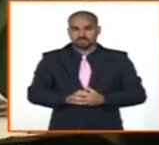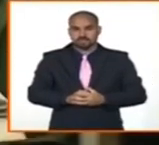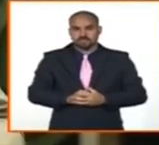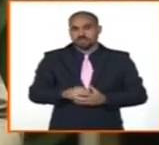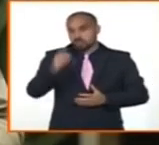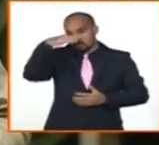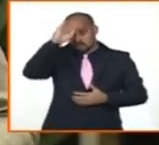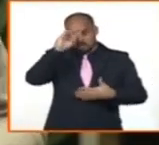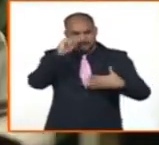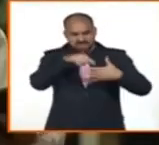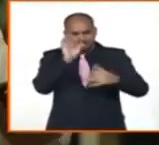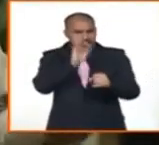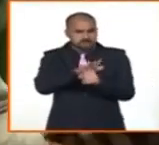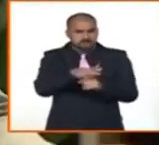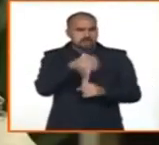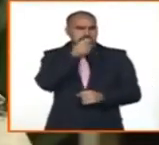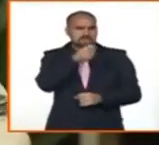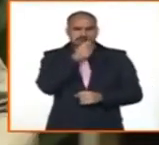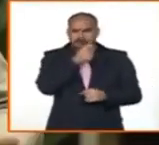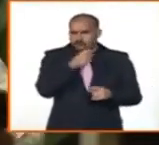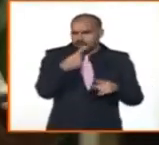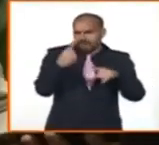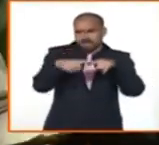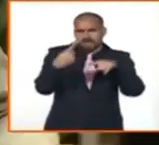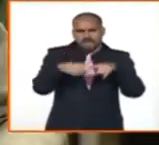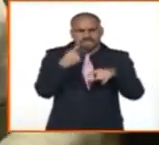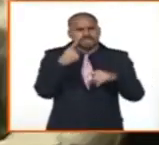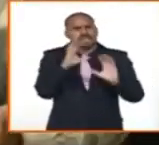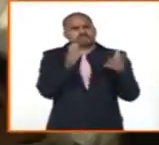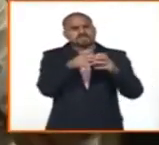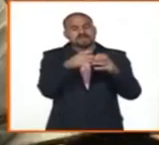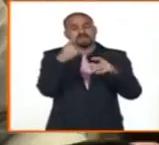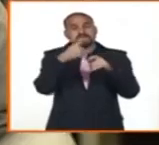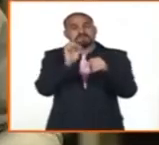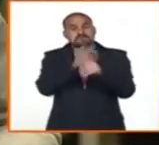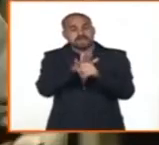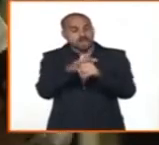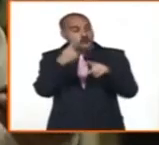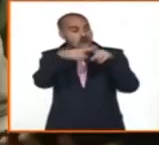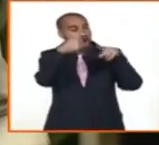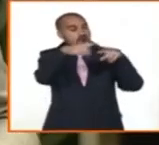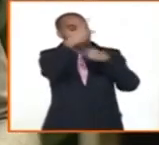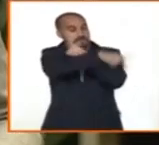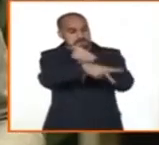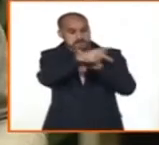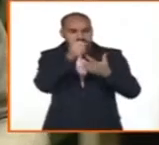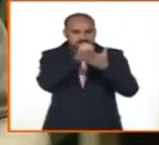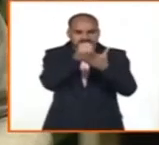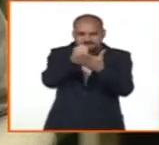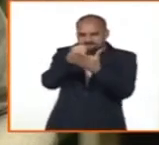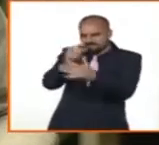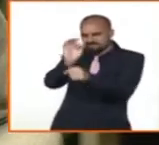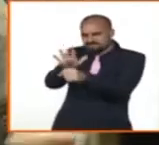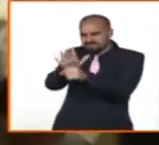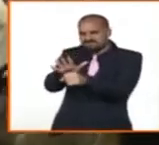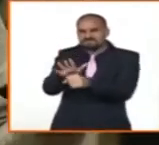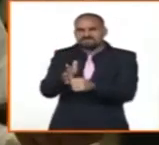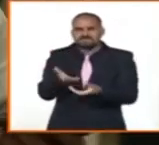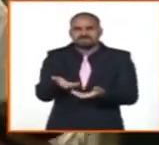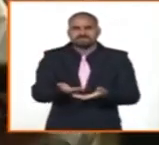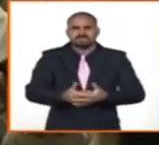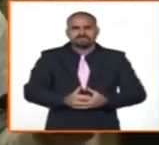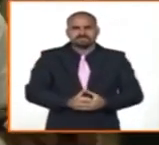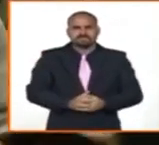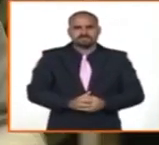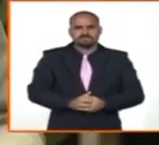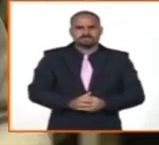sueños periodísticos, a donde se formaron células que fueron para otros países, a donde se refugiaron compañeros y compañeras. Digo, es un lugar que tiene una carga